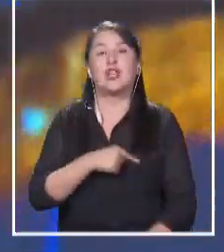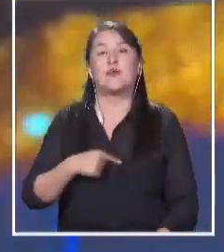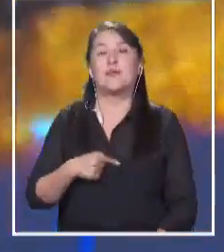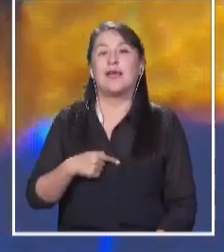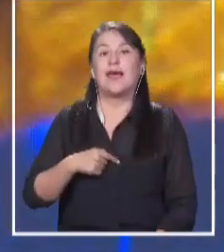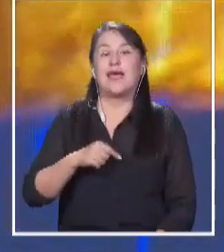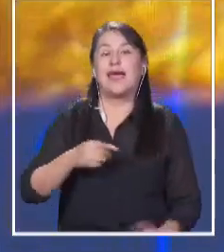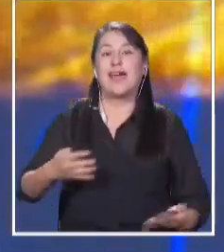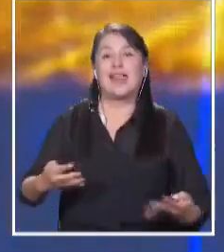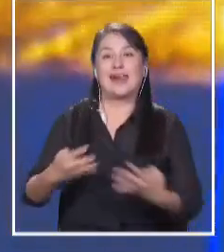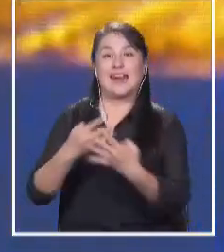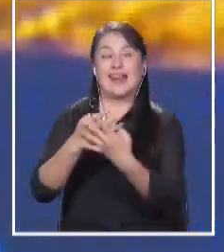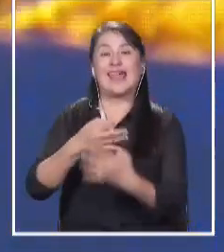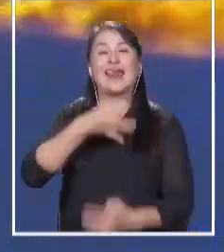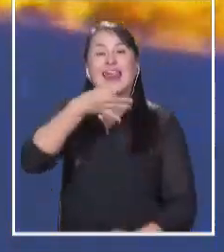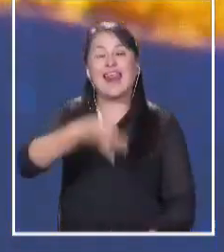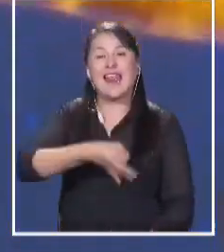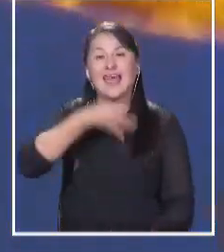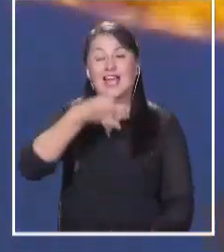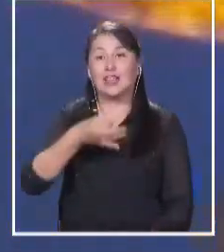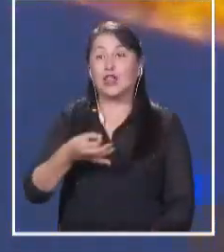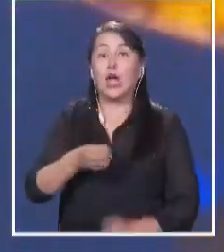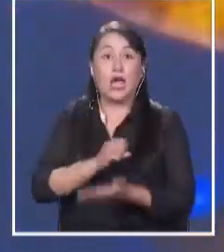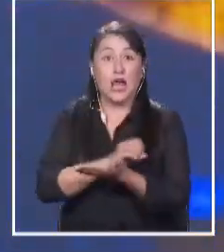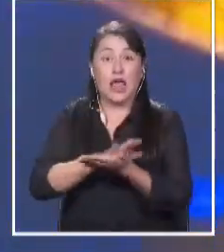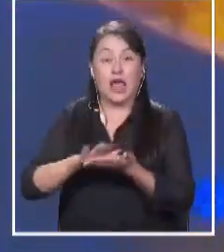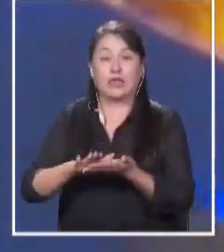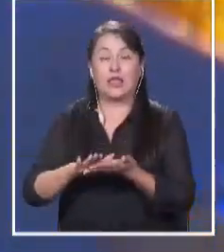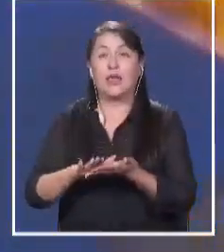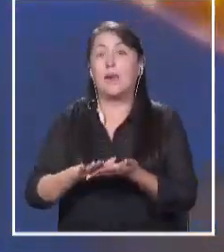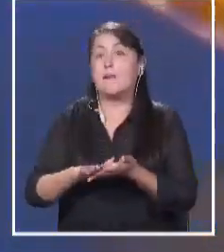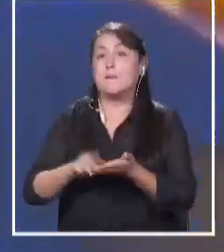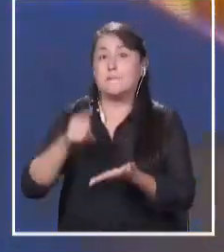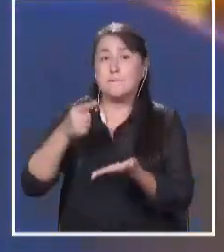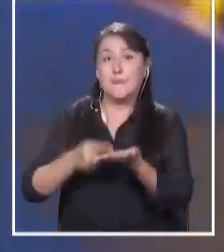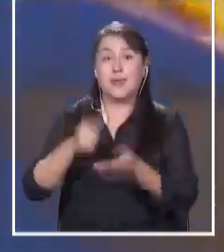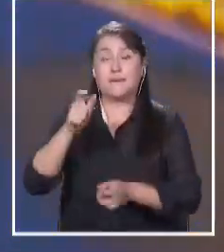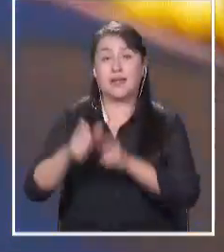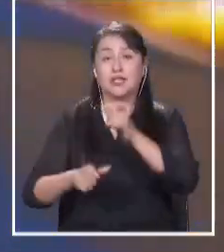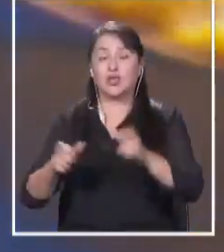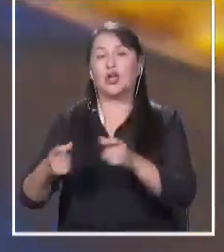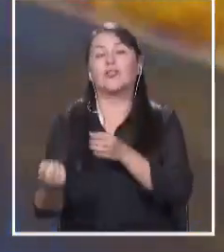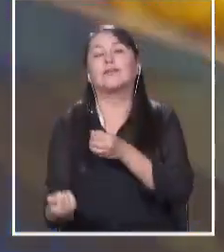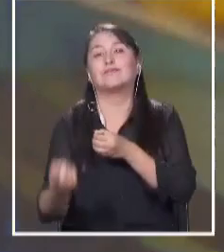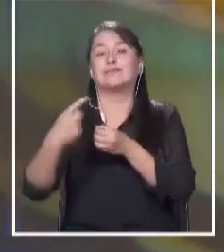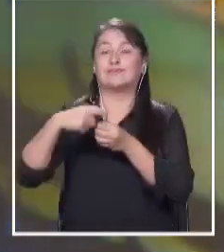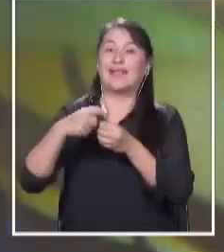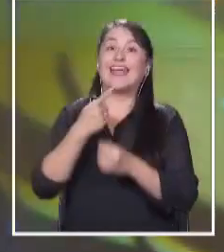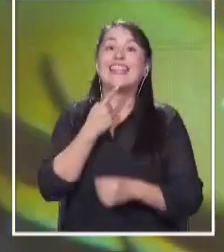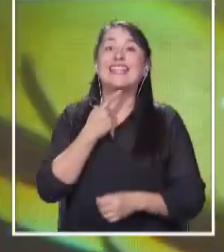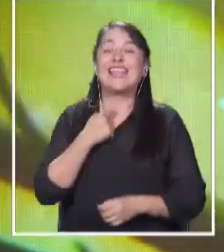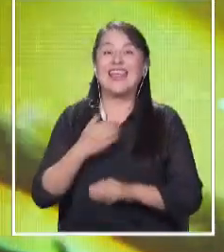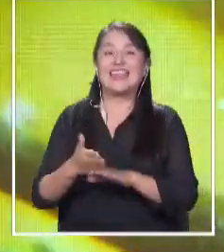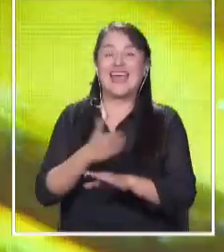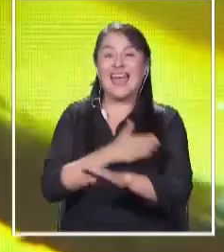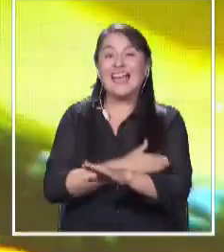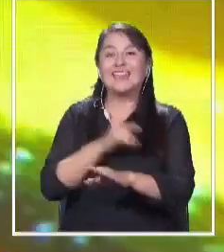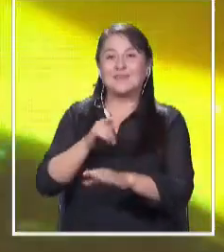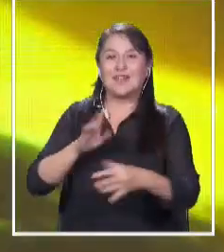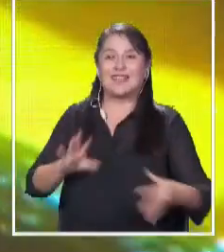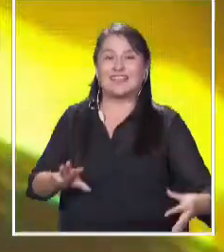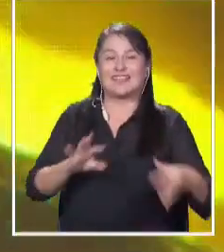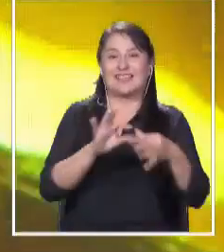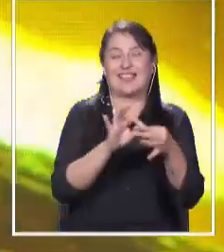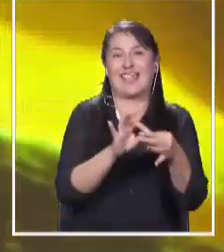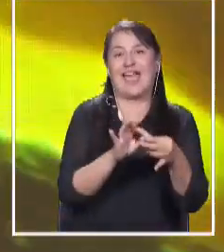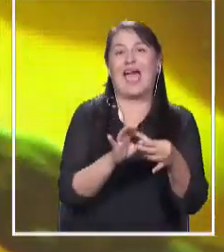es gratuita, registrarse, cuenta con más de 1000 personas y eso habla del interés previo que ya había por esta conexión, por aprender